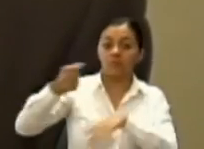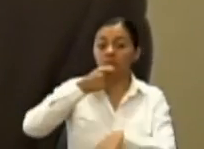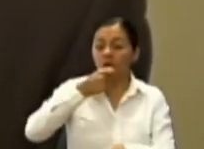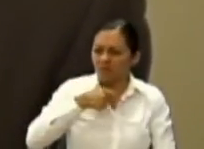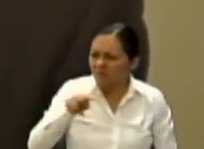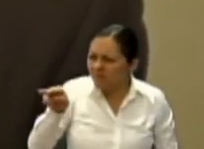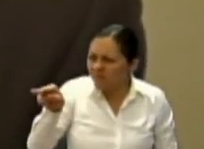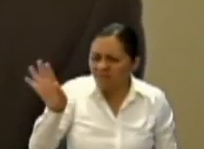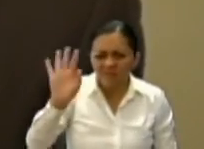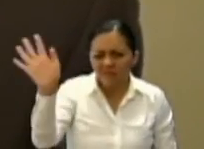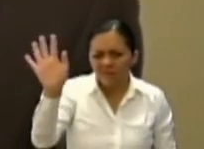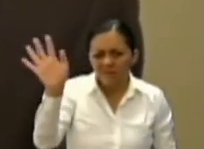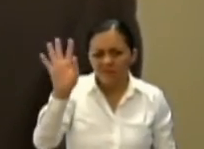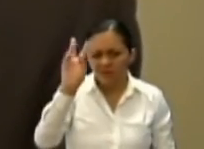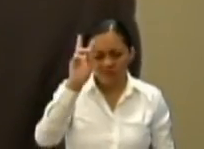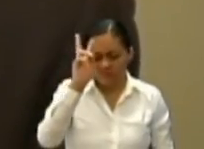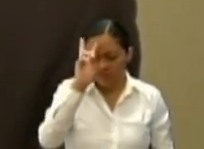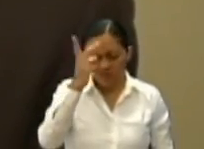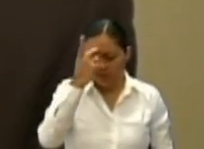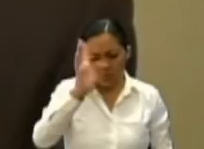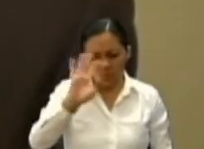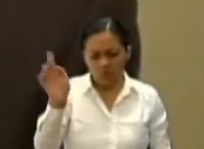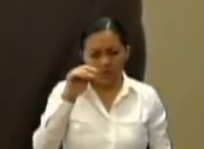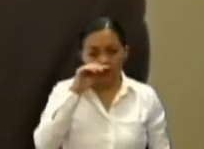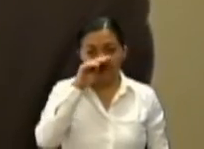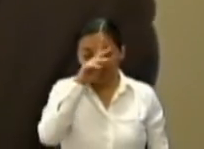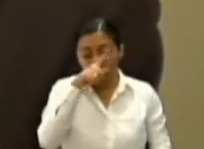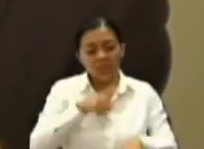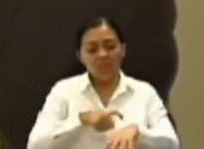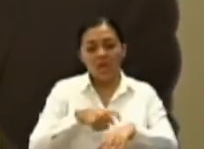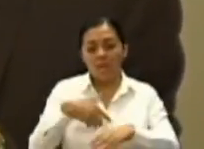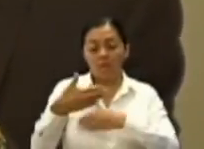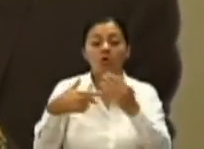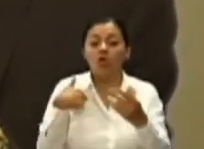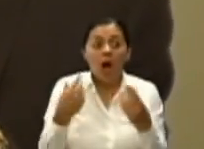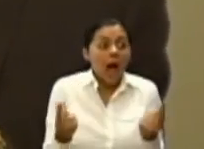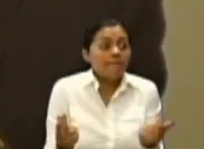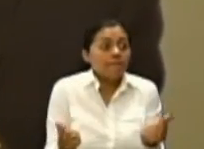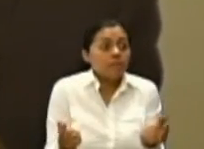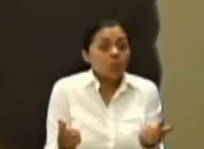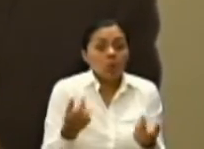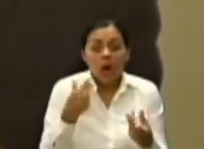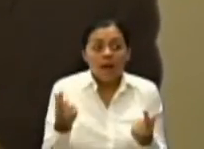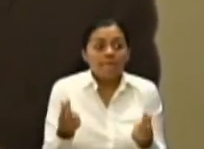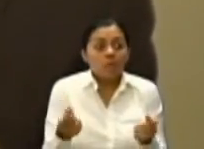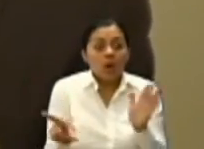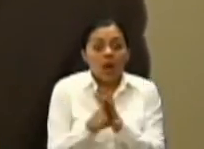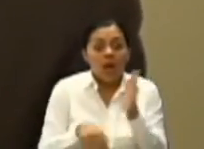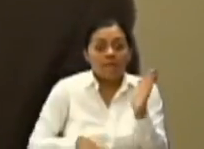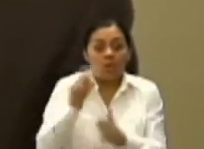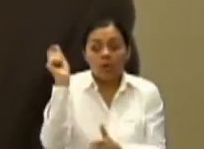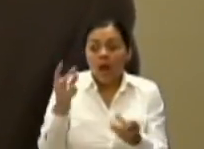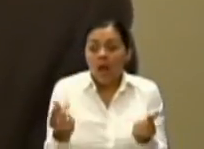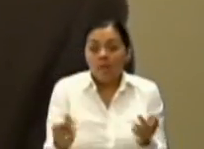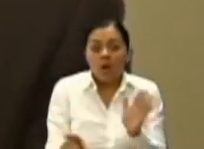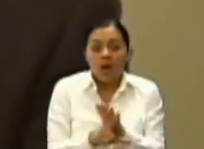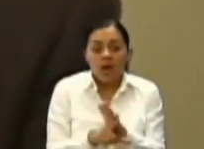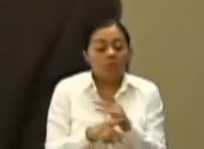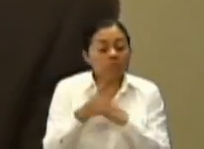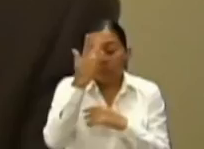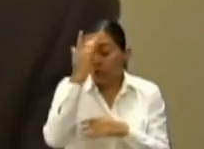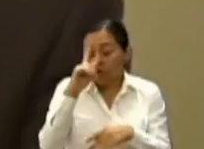y se necesita tiempo si yo tengo ningún apuro sino que las leyera para meterle la plata en la mano al bolsillo el público estaría porque he quebrado